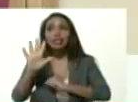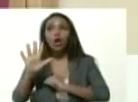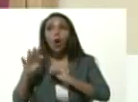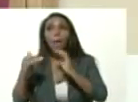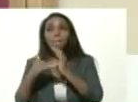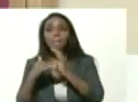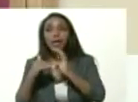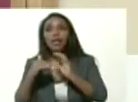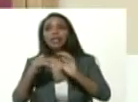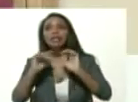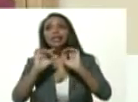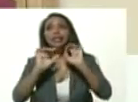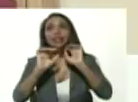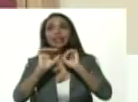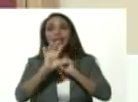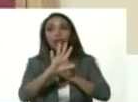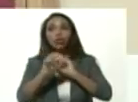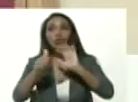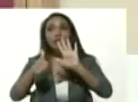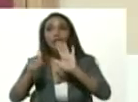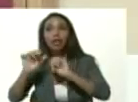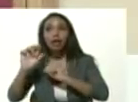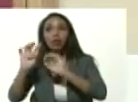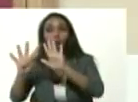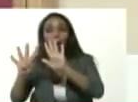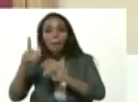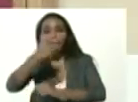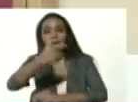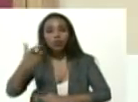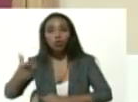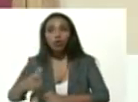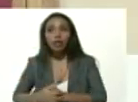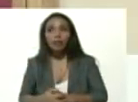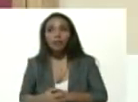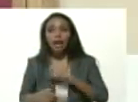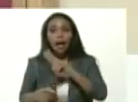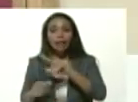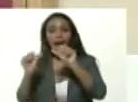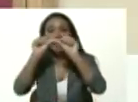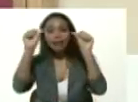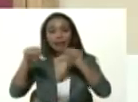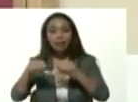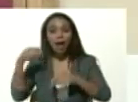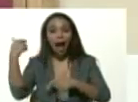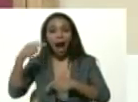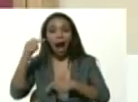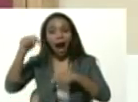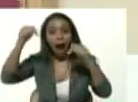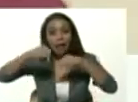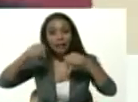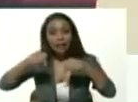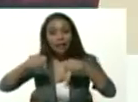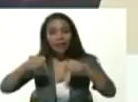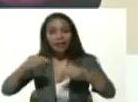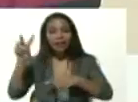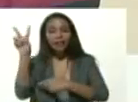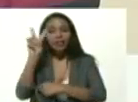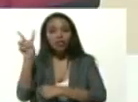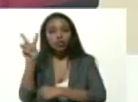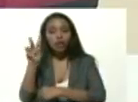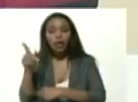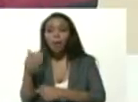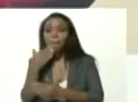10.965.569 compatriotas. Este es el sistema de Big Data que tenemos en Venezuela, que nos permite hacer